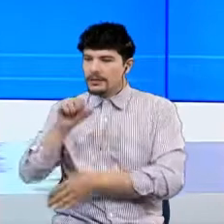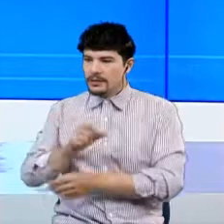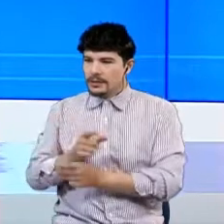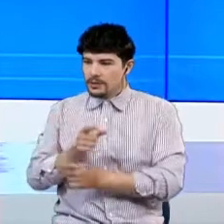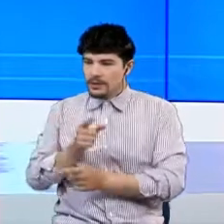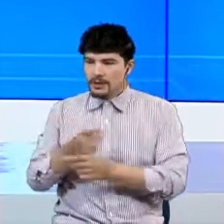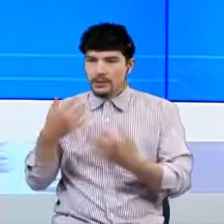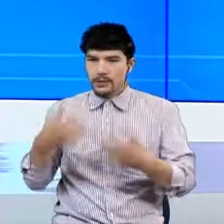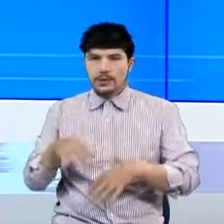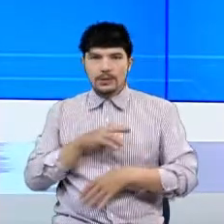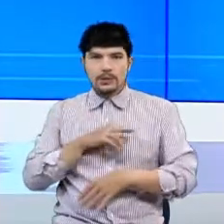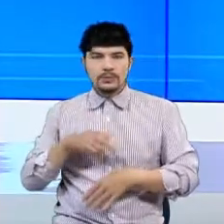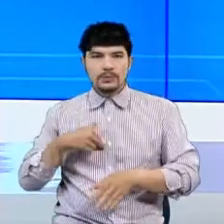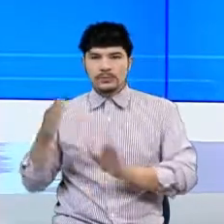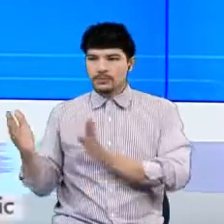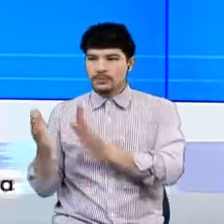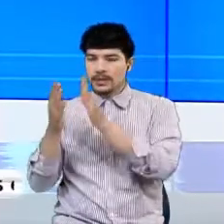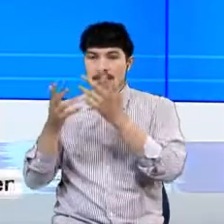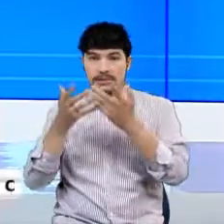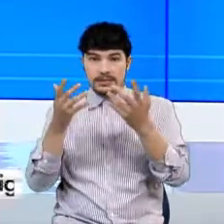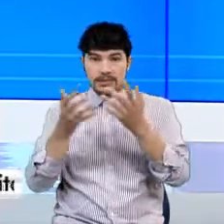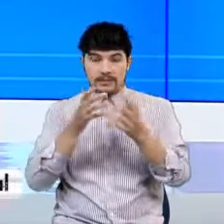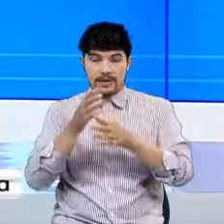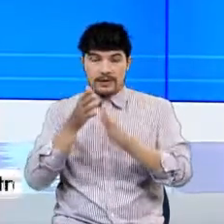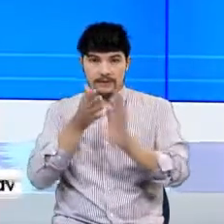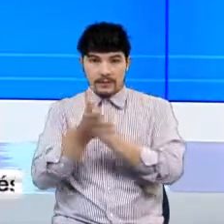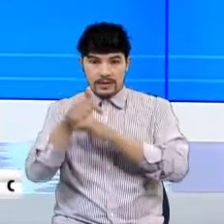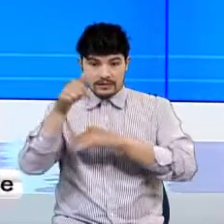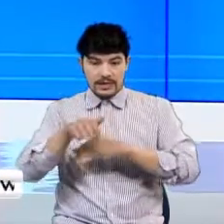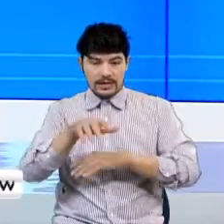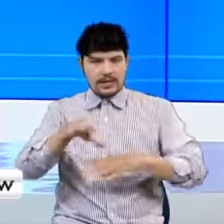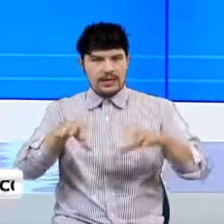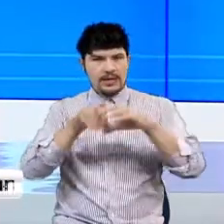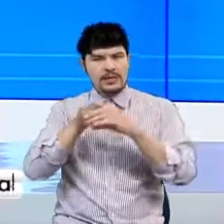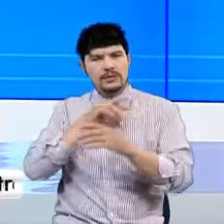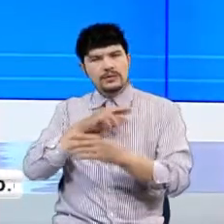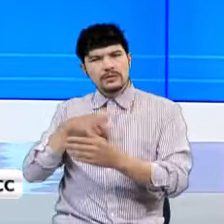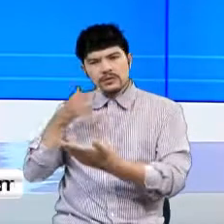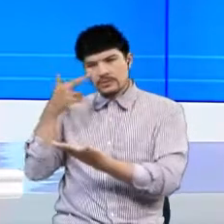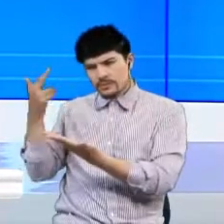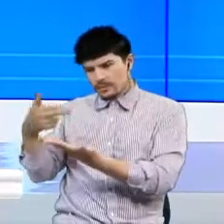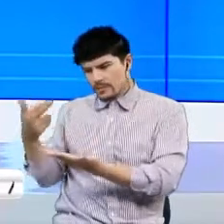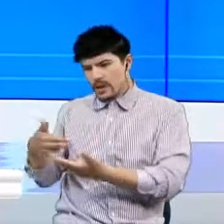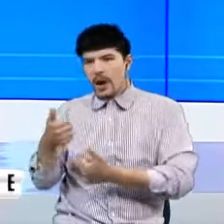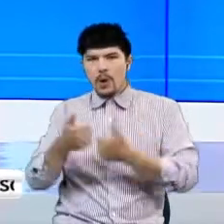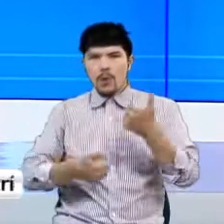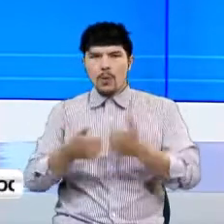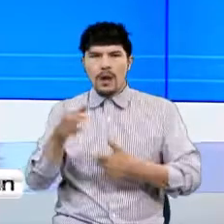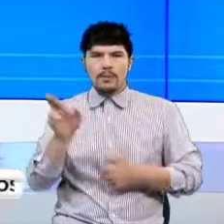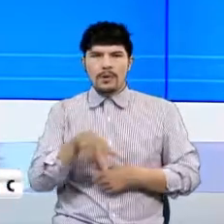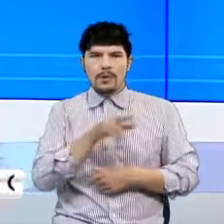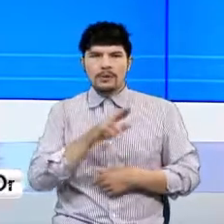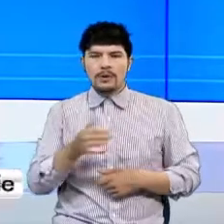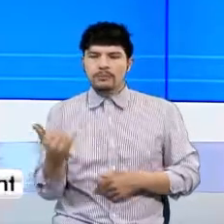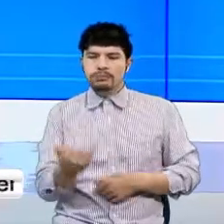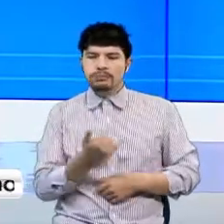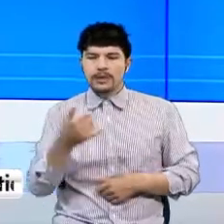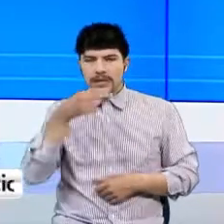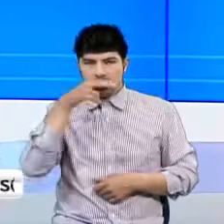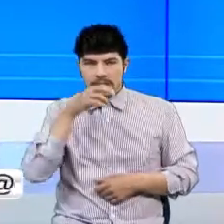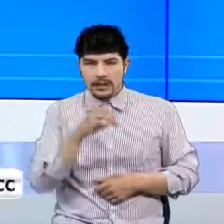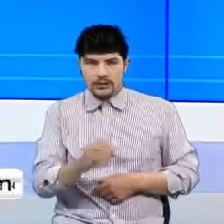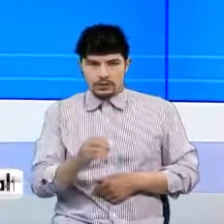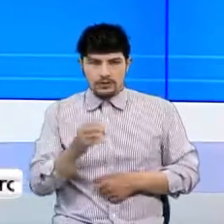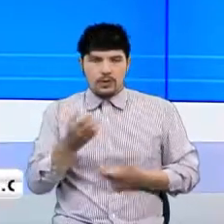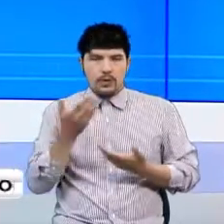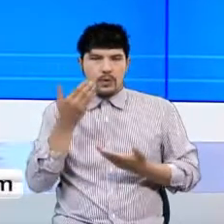que precisamente estuvimos hablando del sistema informativo del canal tro revisando cuáles son las restricciones que finalmente tienen los menores de edad cuando les